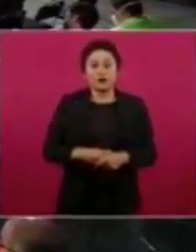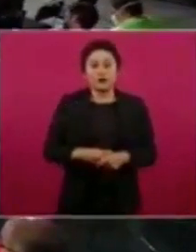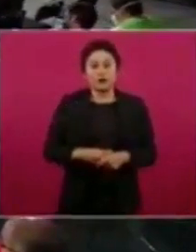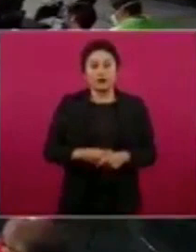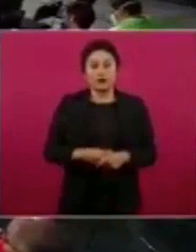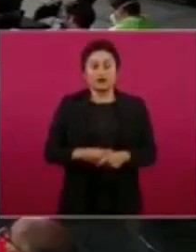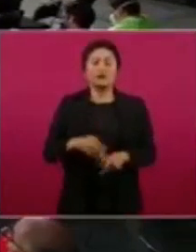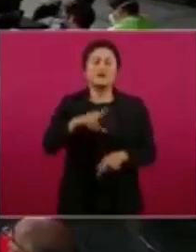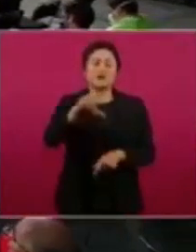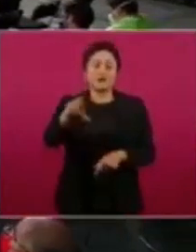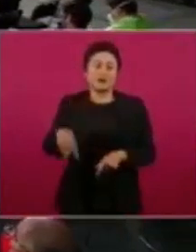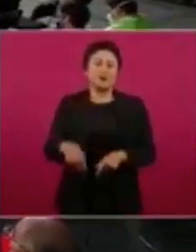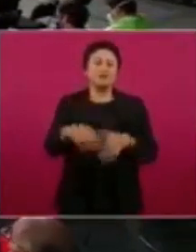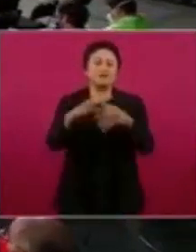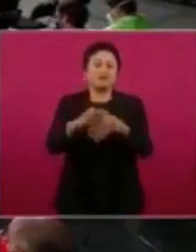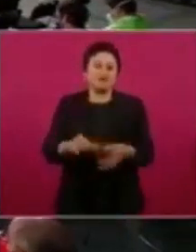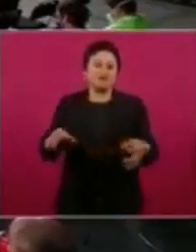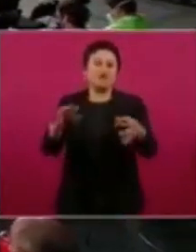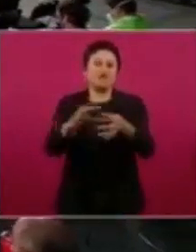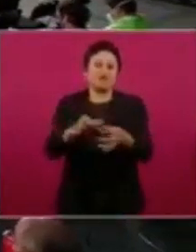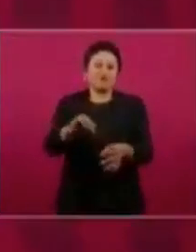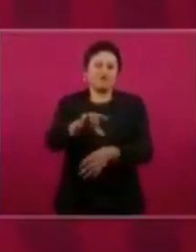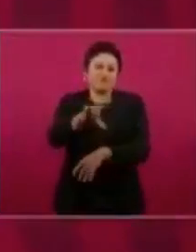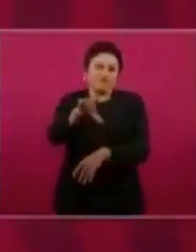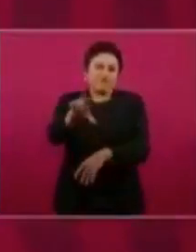ya les van a explicar por qué